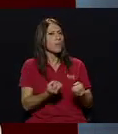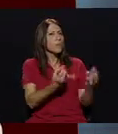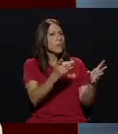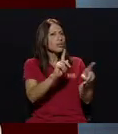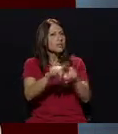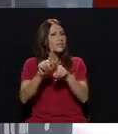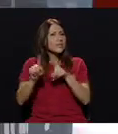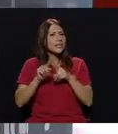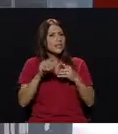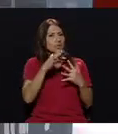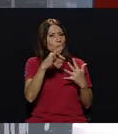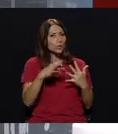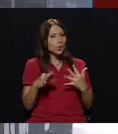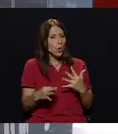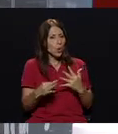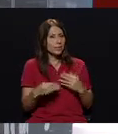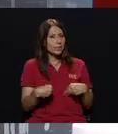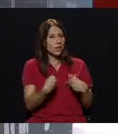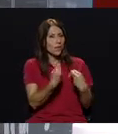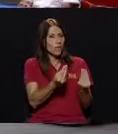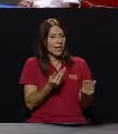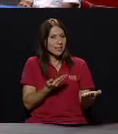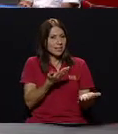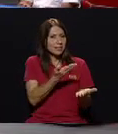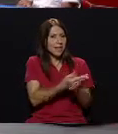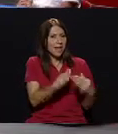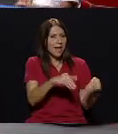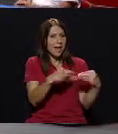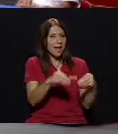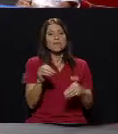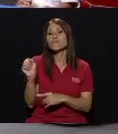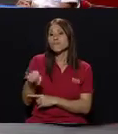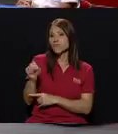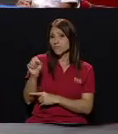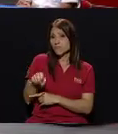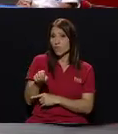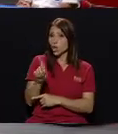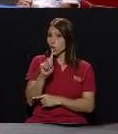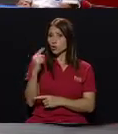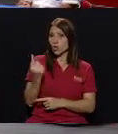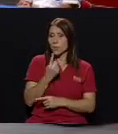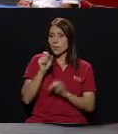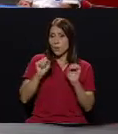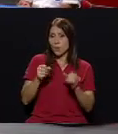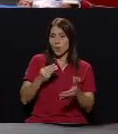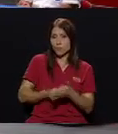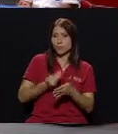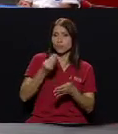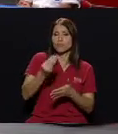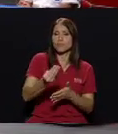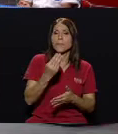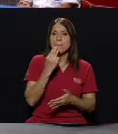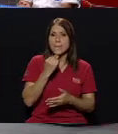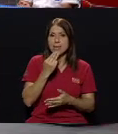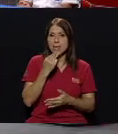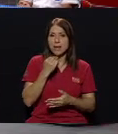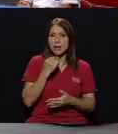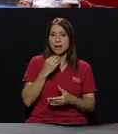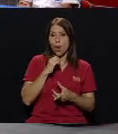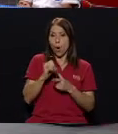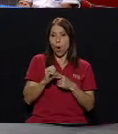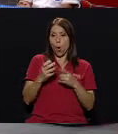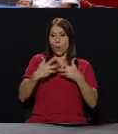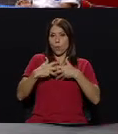Múltiples opciones que ofrece el mercado en torno a la miel. Por supuesto, no únicamente la miel, es lo que pueden aprovechar los apicultores,